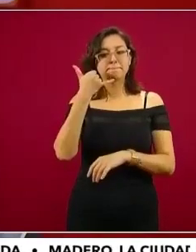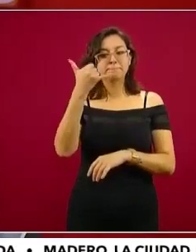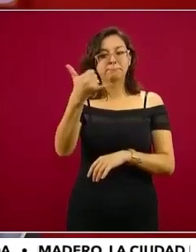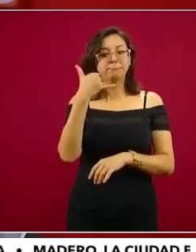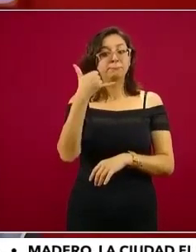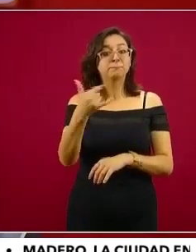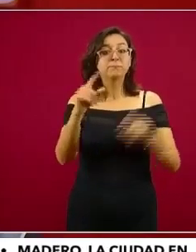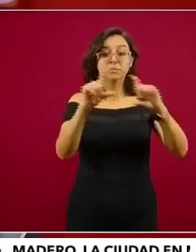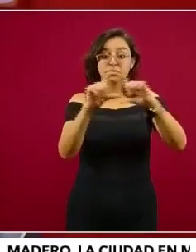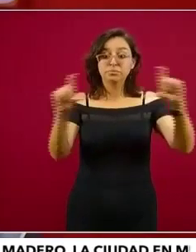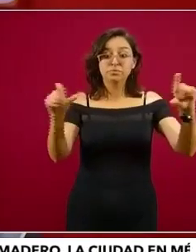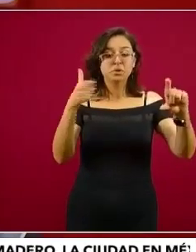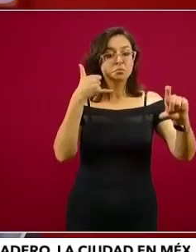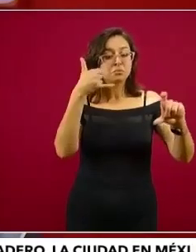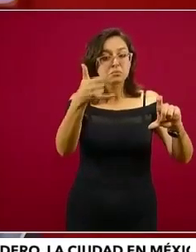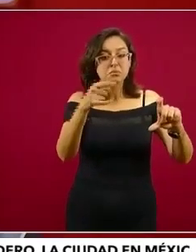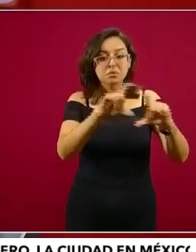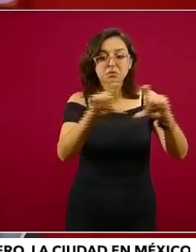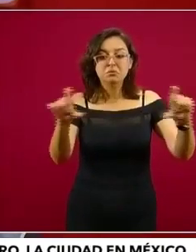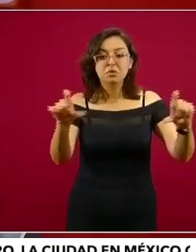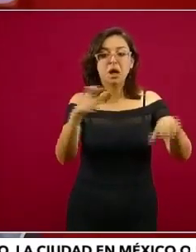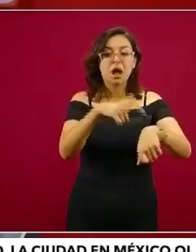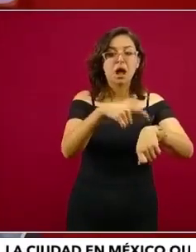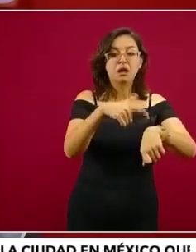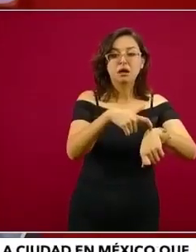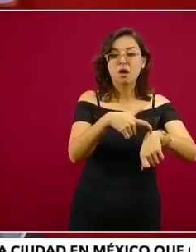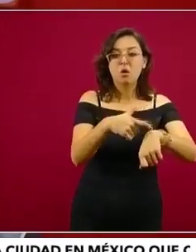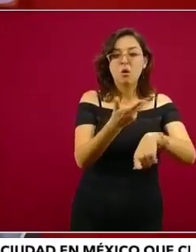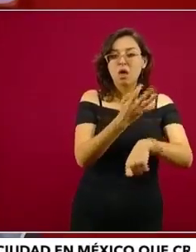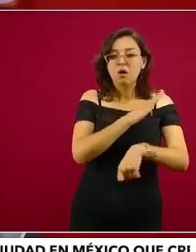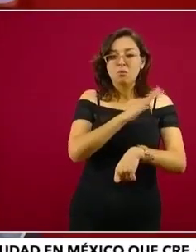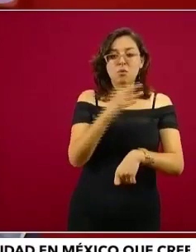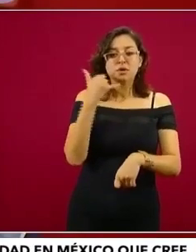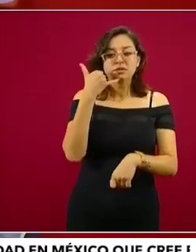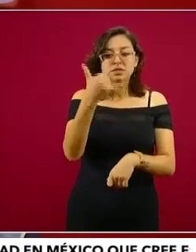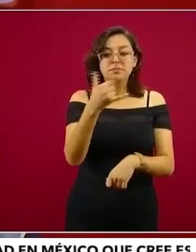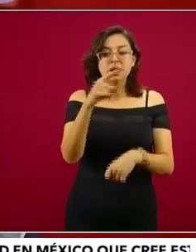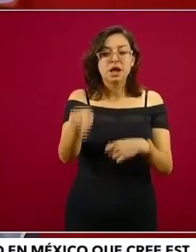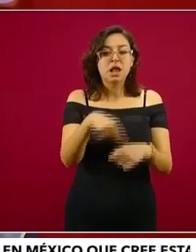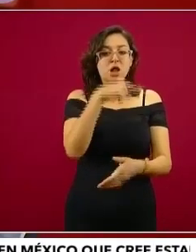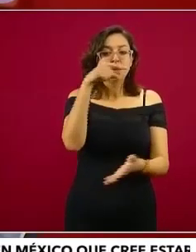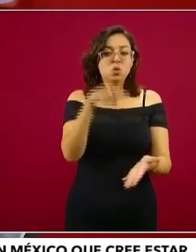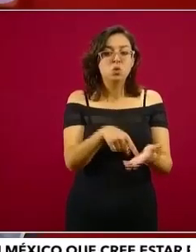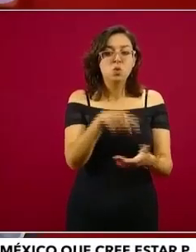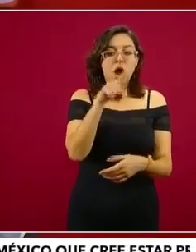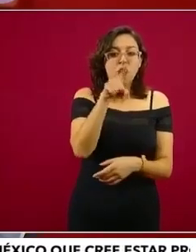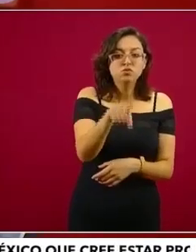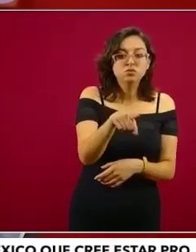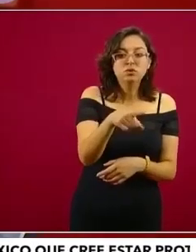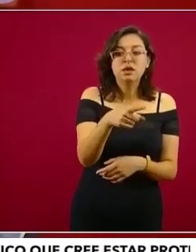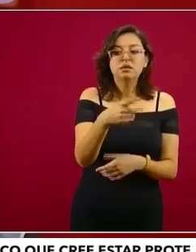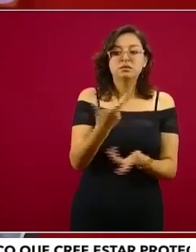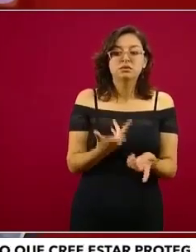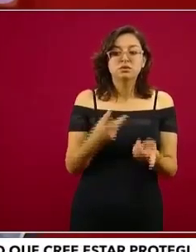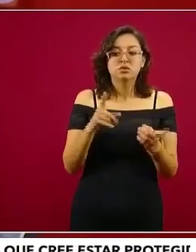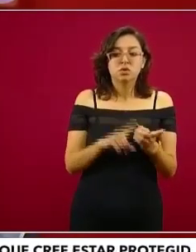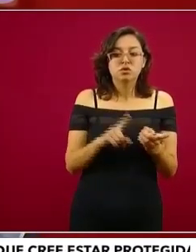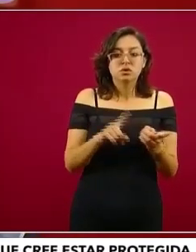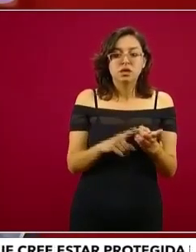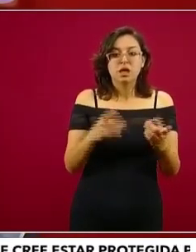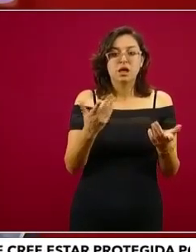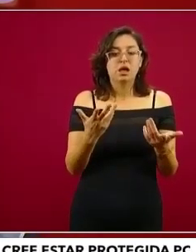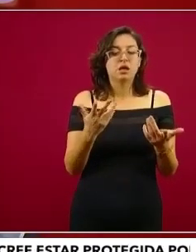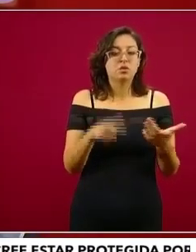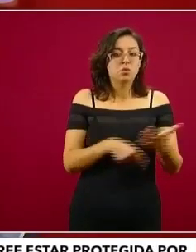que nos dio, las personas, ¿de qué hora a qué hora pueden llamar? Estos lugares donde ustedes están físicamente también, ¿a qué horas ellos pueden